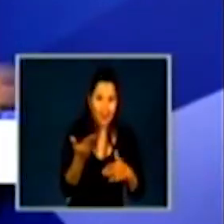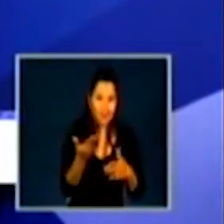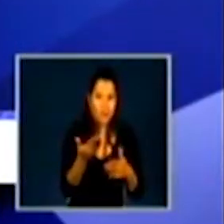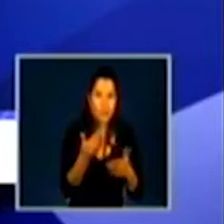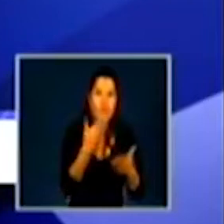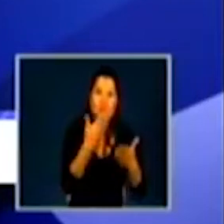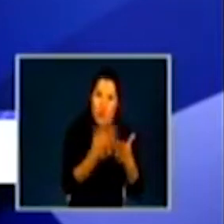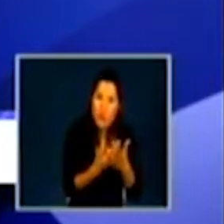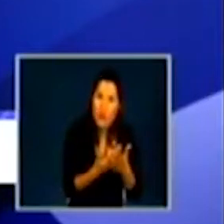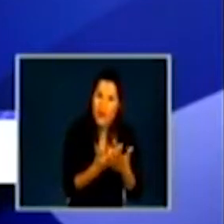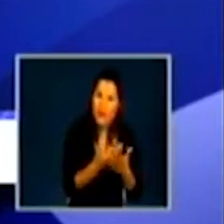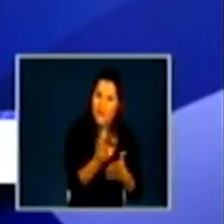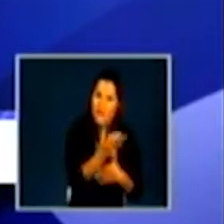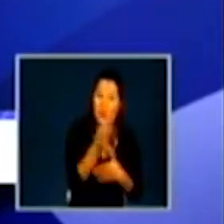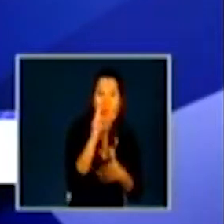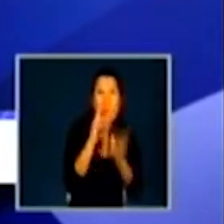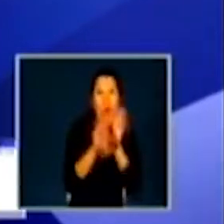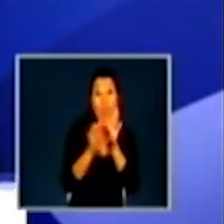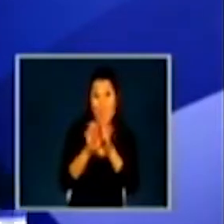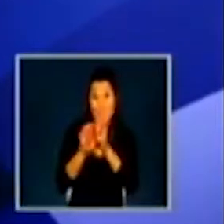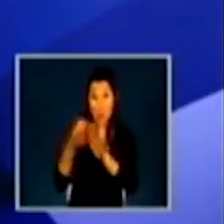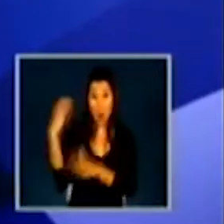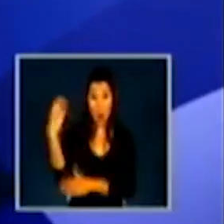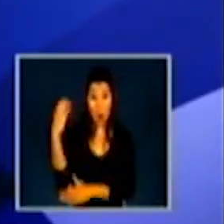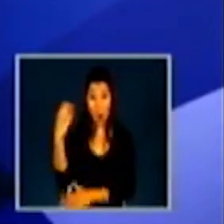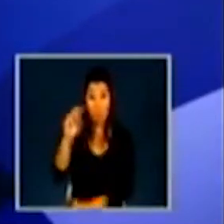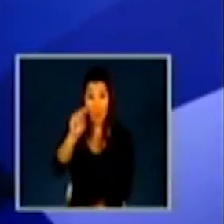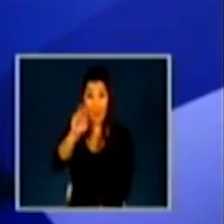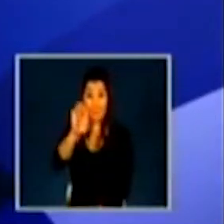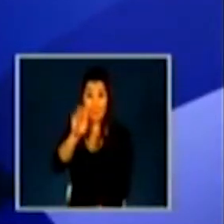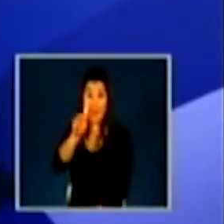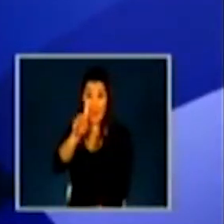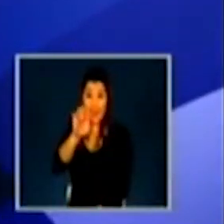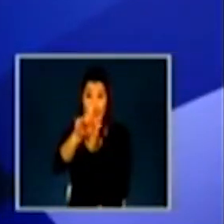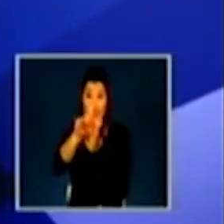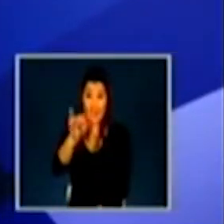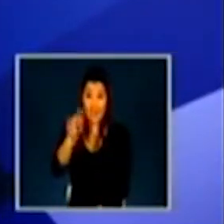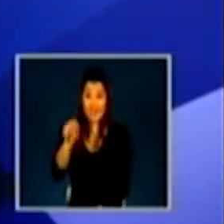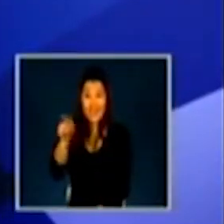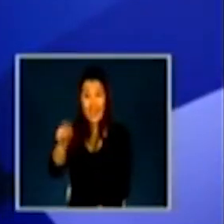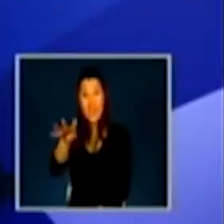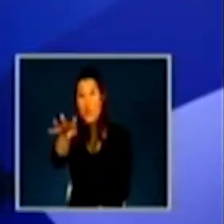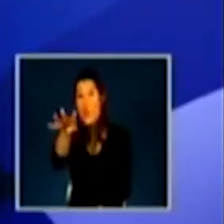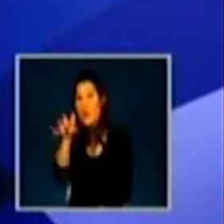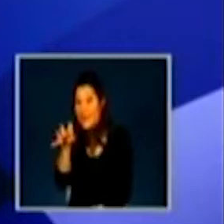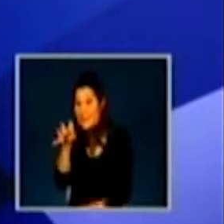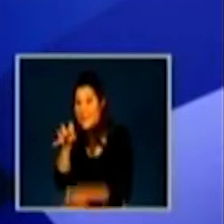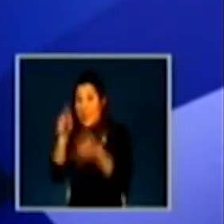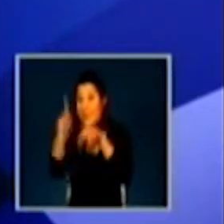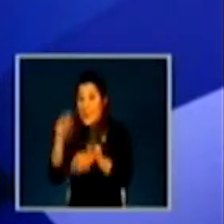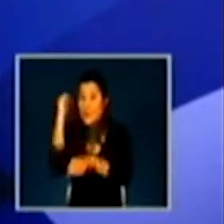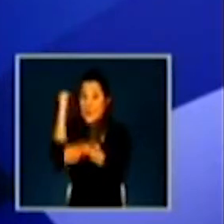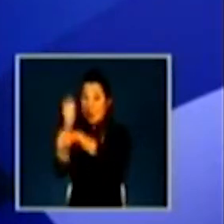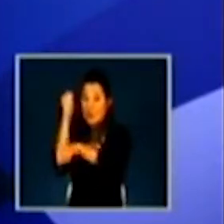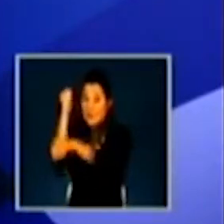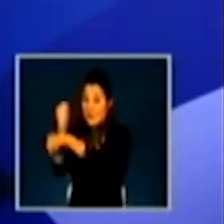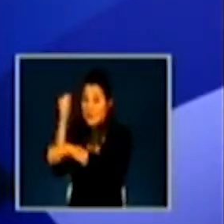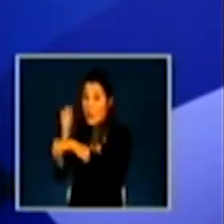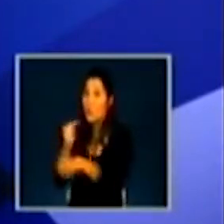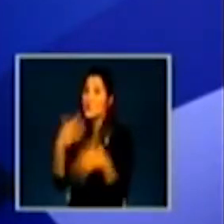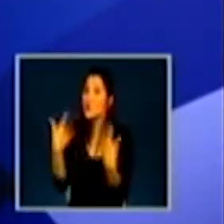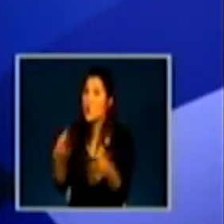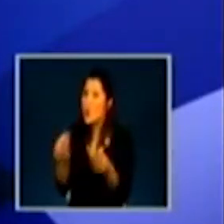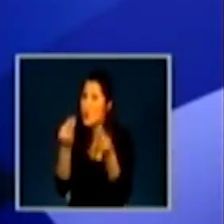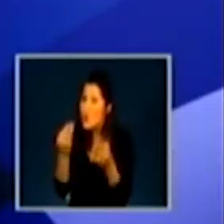Por ejemplo, la ciudad de Medellín llegó a tener una tasa de 400 homicidios por 100.000 habitantes, una de las más altas del